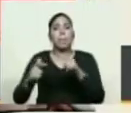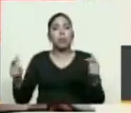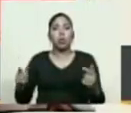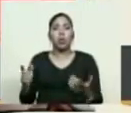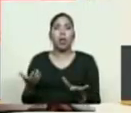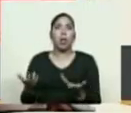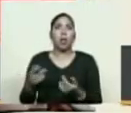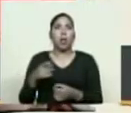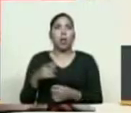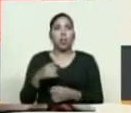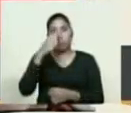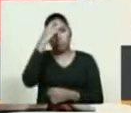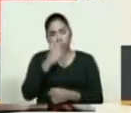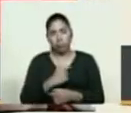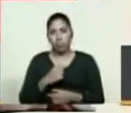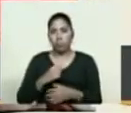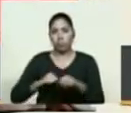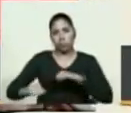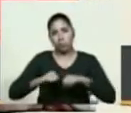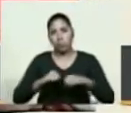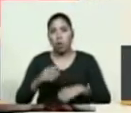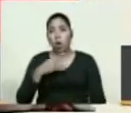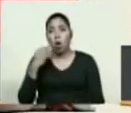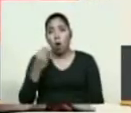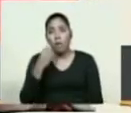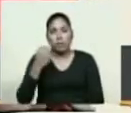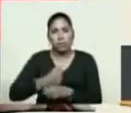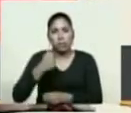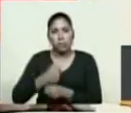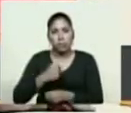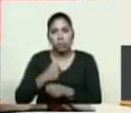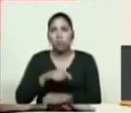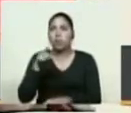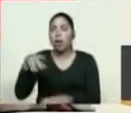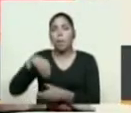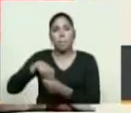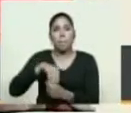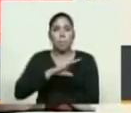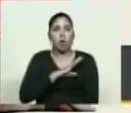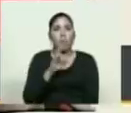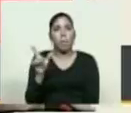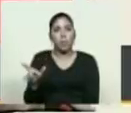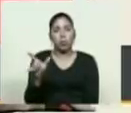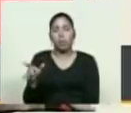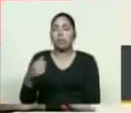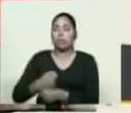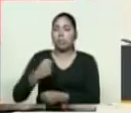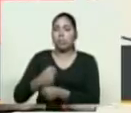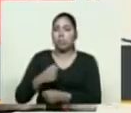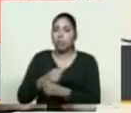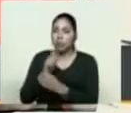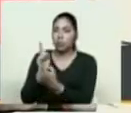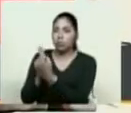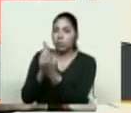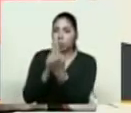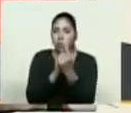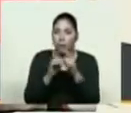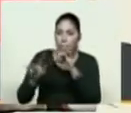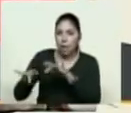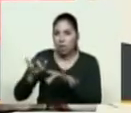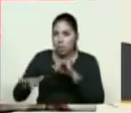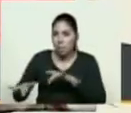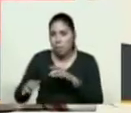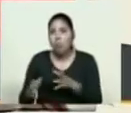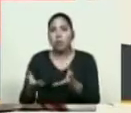de operar, los jóvenes que están allí, jóvenes del partido, están allí trabajando con las máquinas para